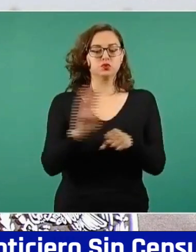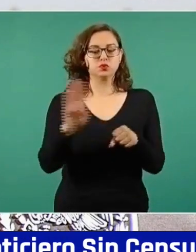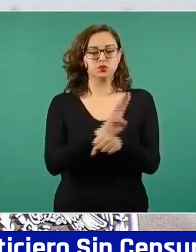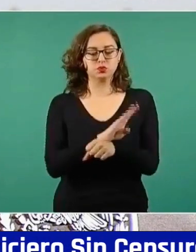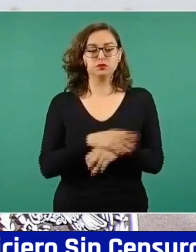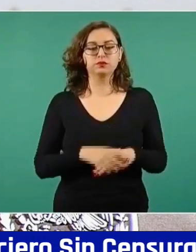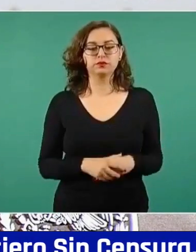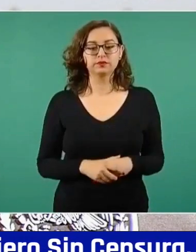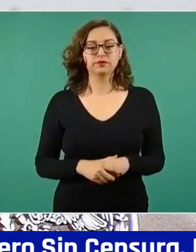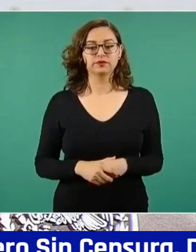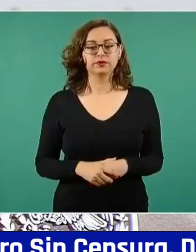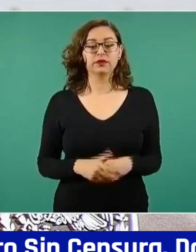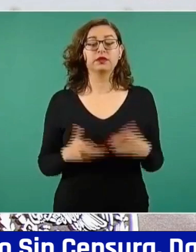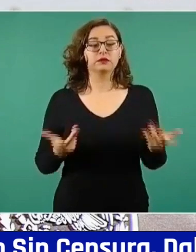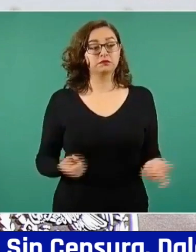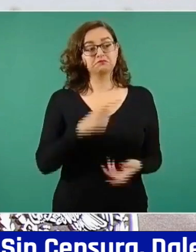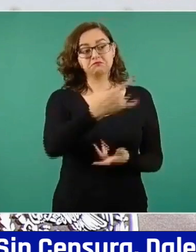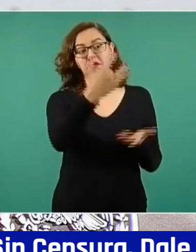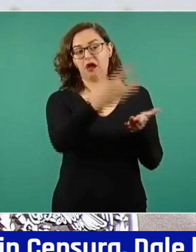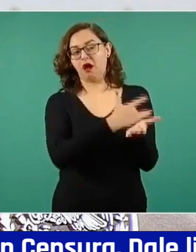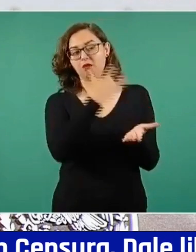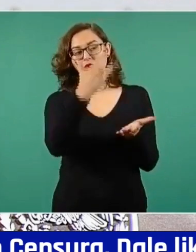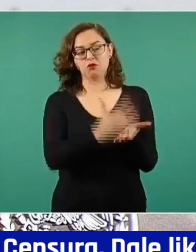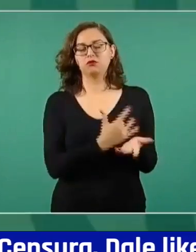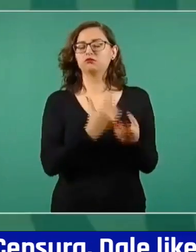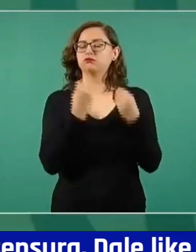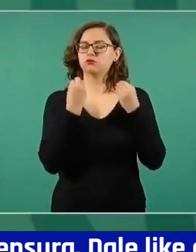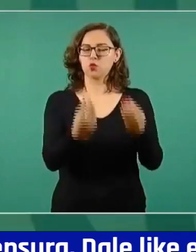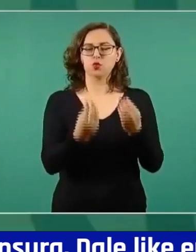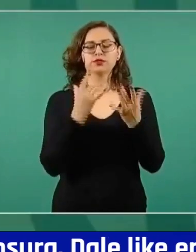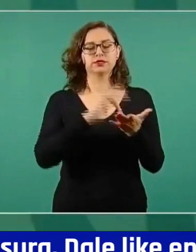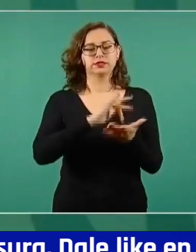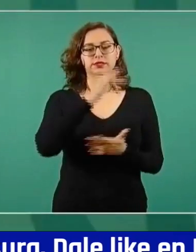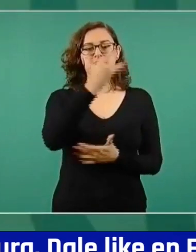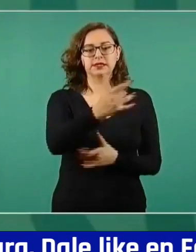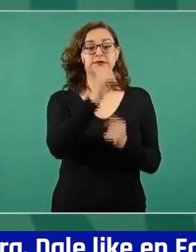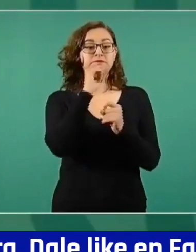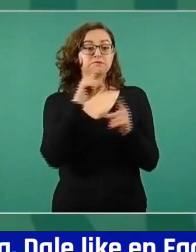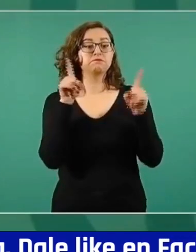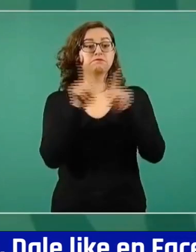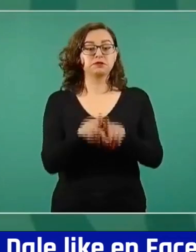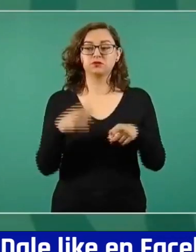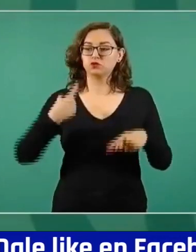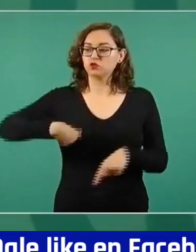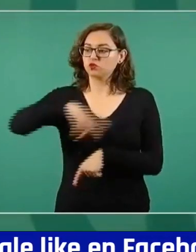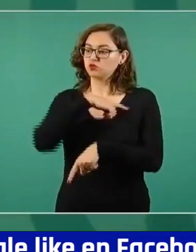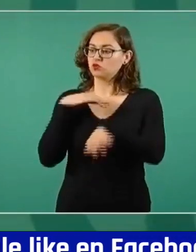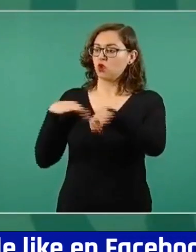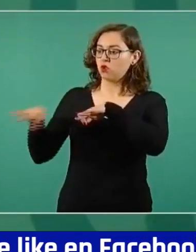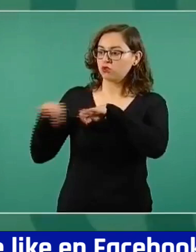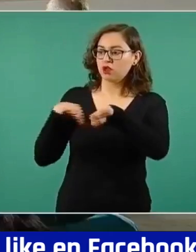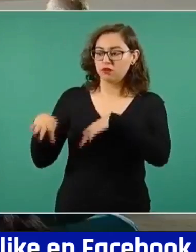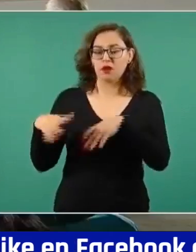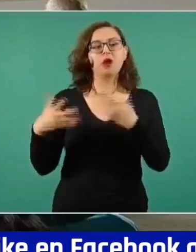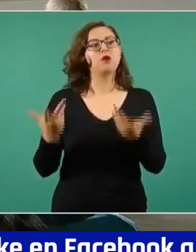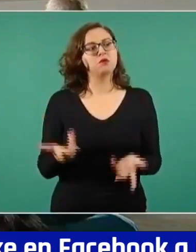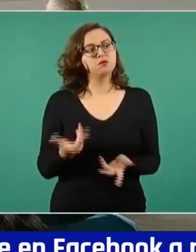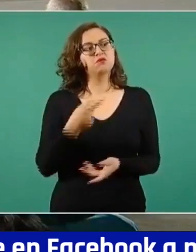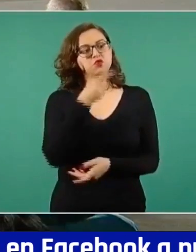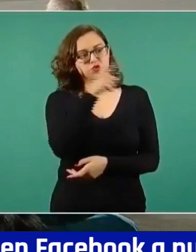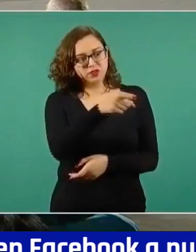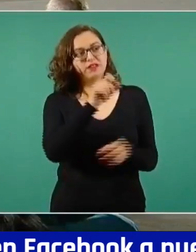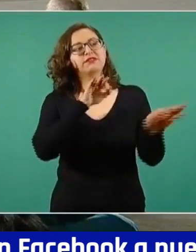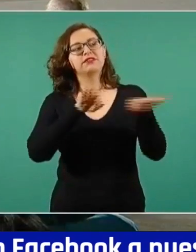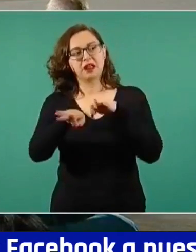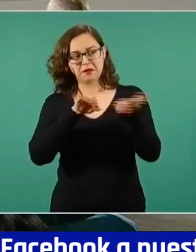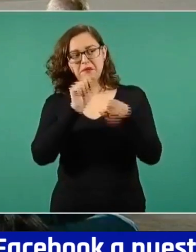las consideraciones que tiene para la institución y reconocer el trabajo en beneficio de las y los mexicanos que usted hace. Cruz Roja